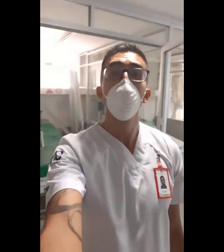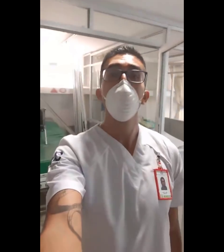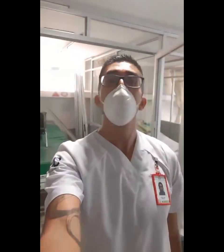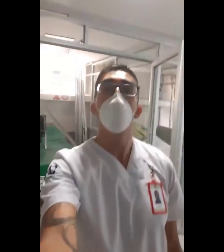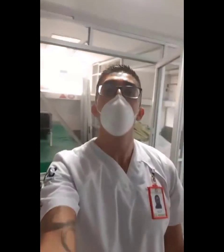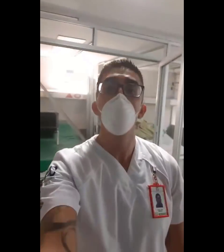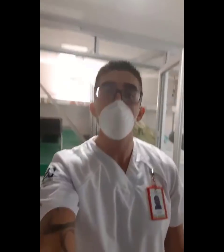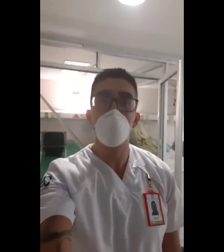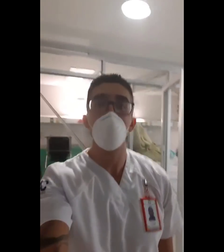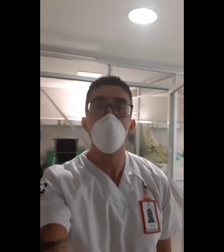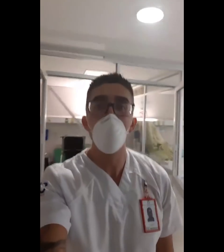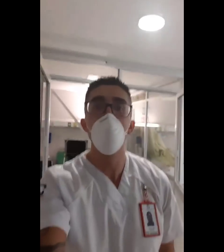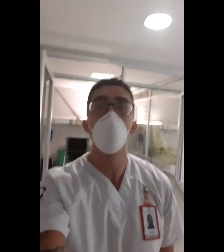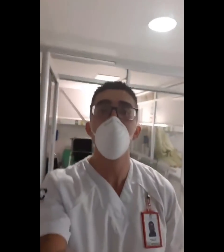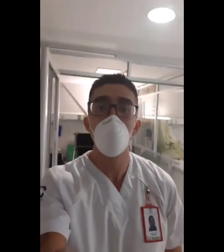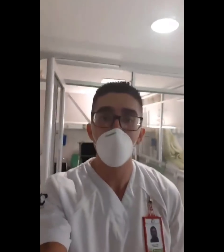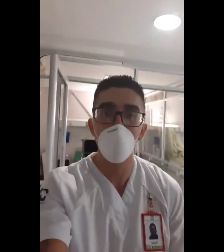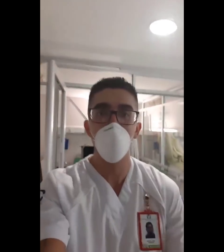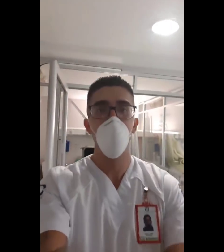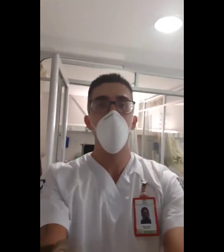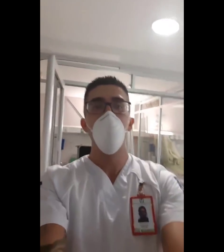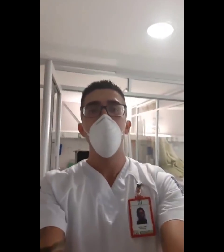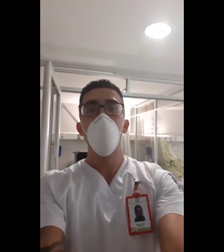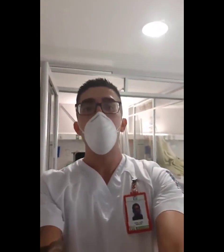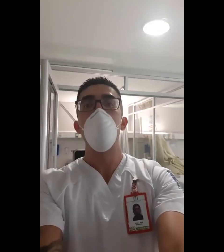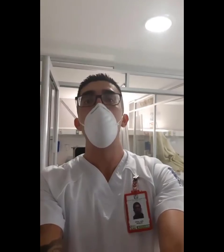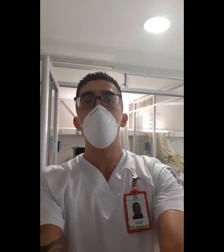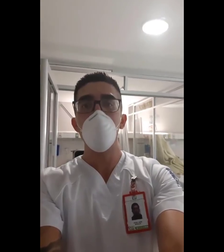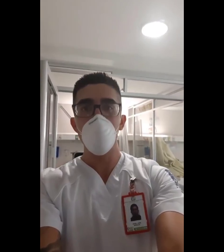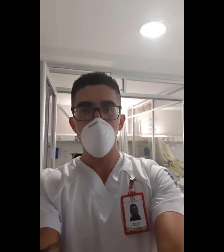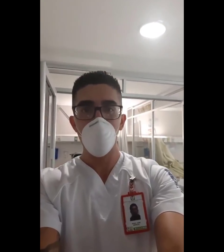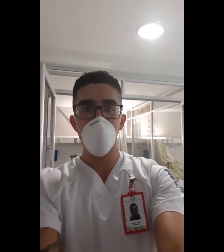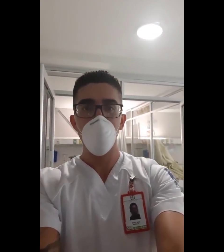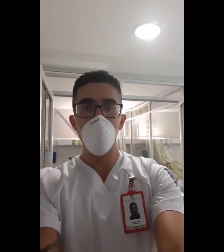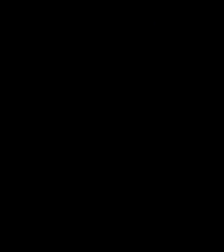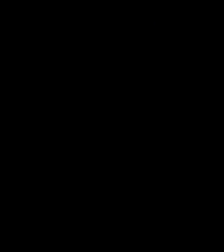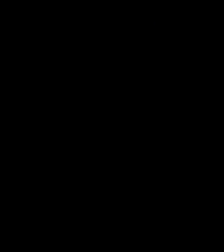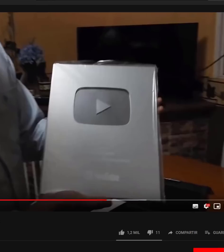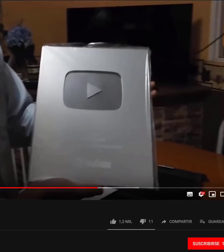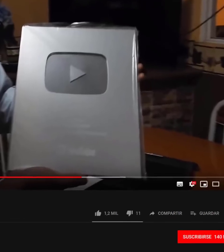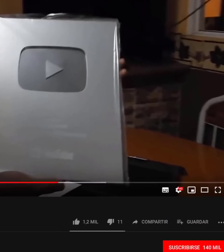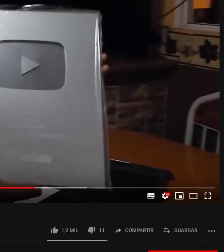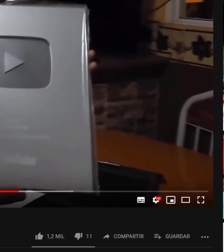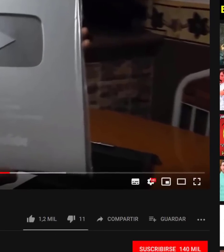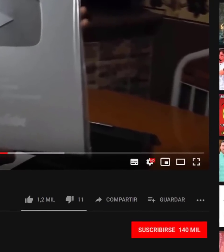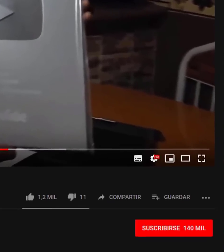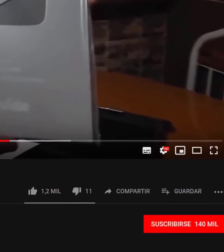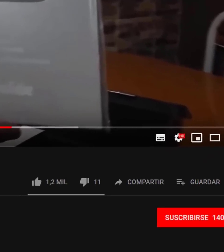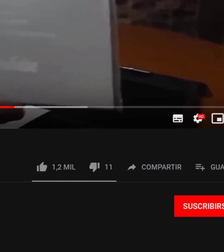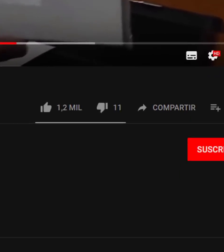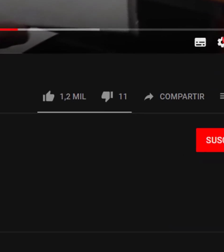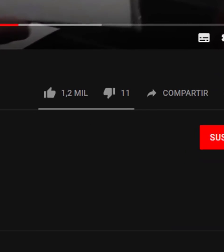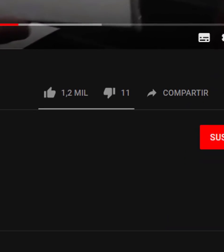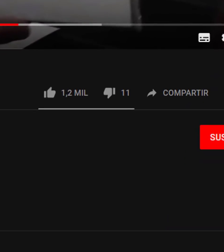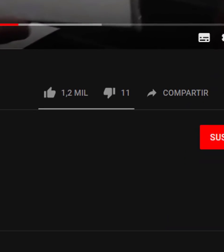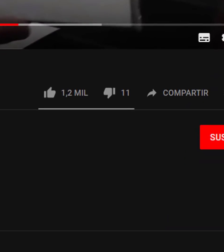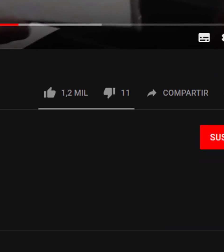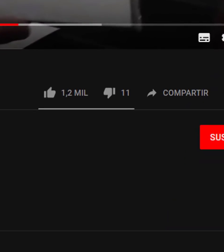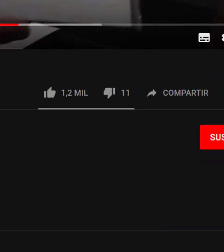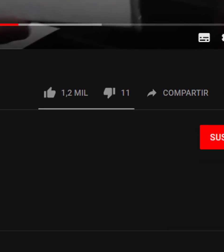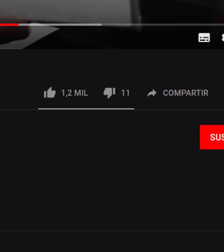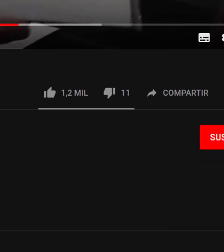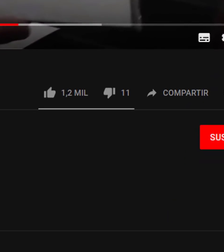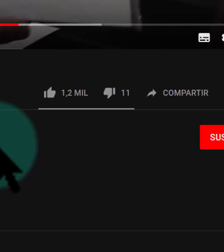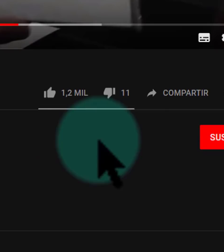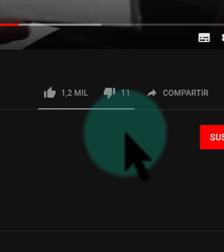existe. Es la vida real, no es un juego. Apóyanos. Muchas gracias por haber visto este video. Te recuerdo